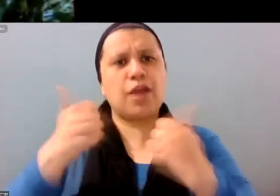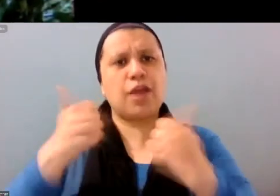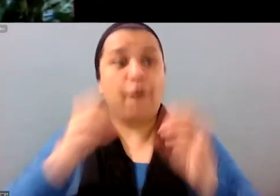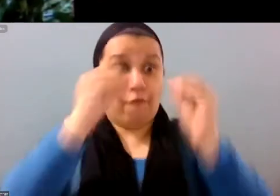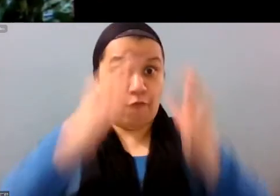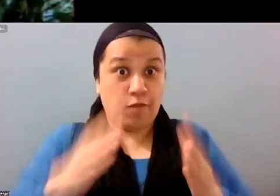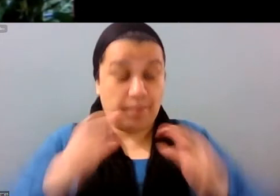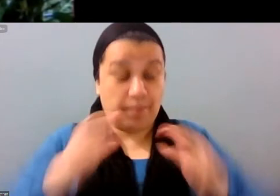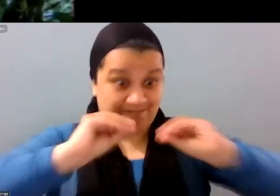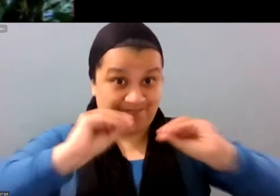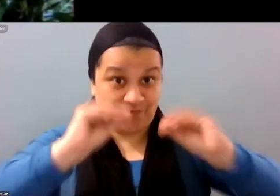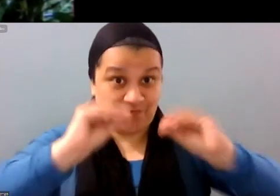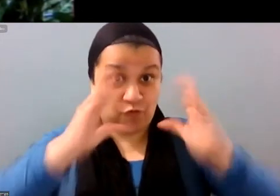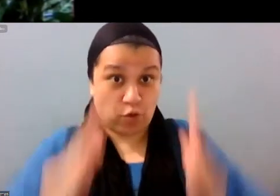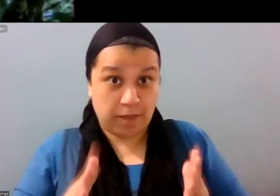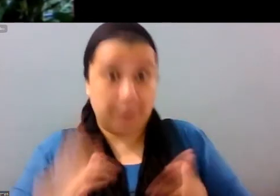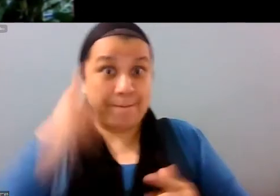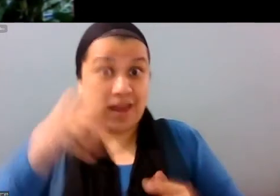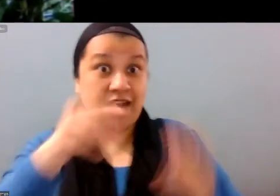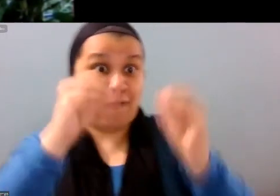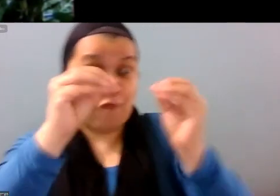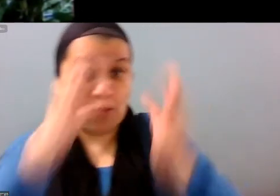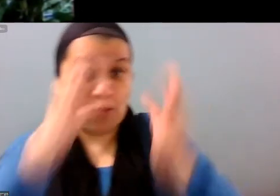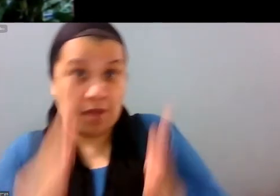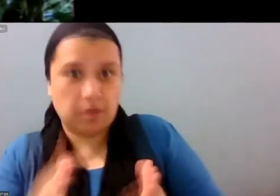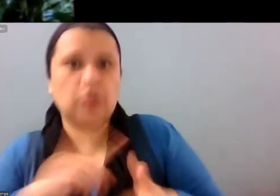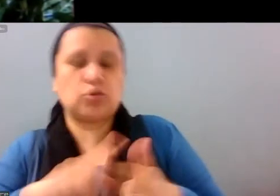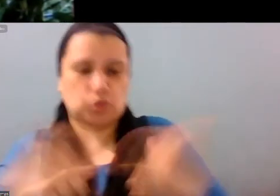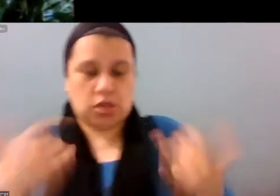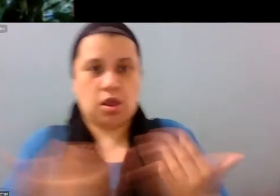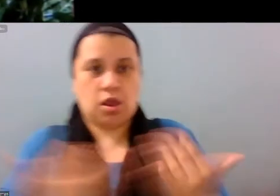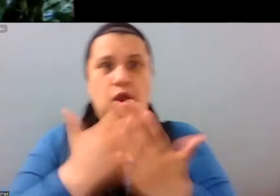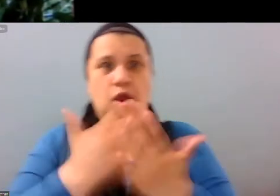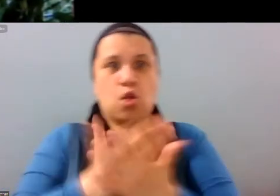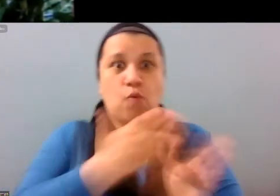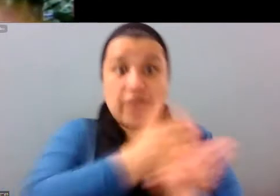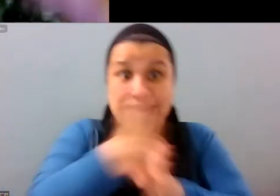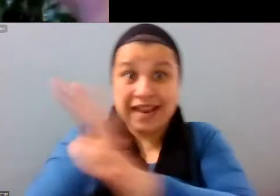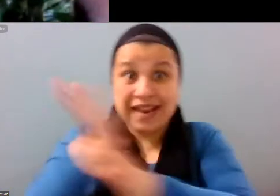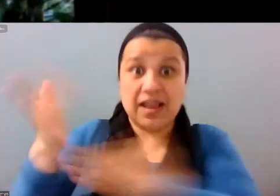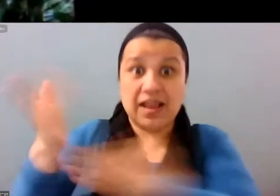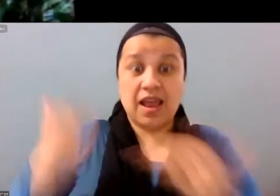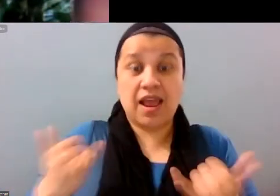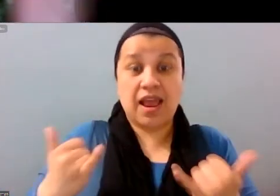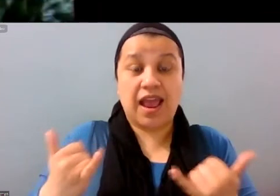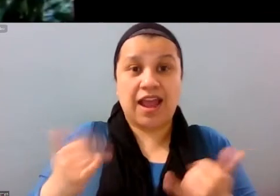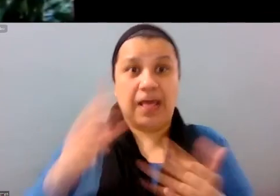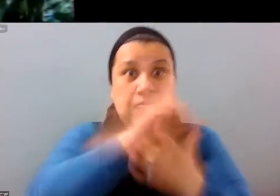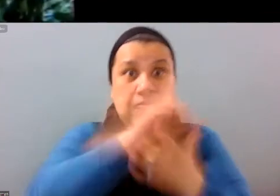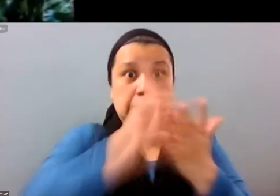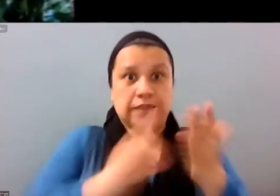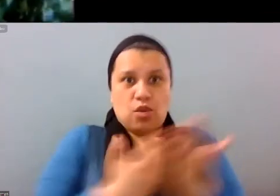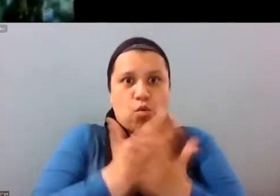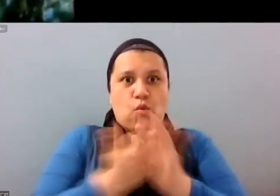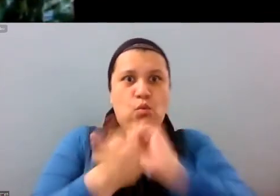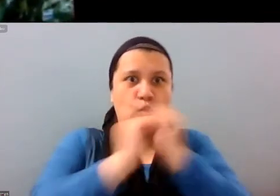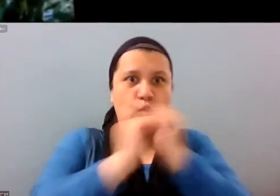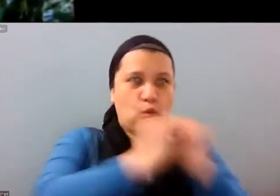muy atípico en que todas las carreras que se están ofertando están en rediseño y tenemos un marco de cualificaciones